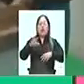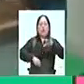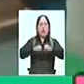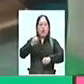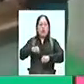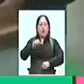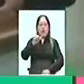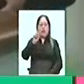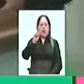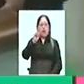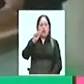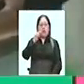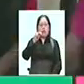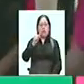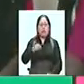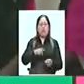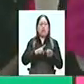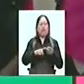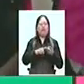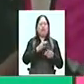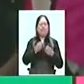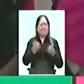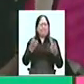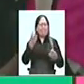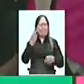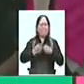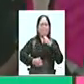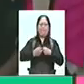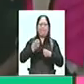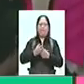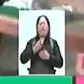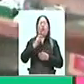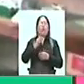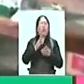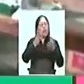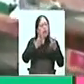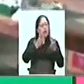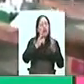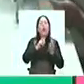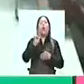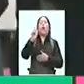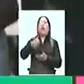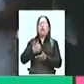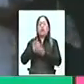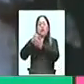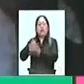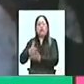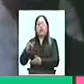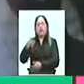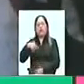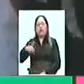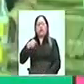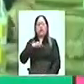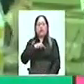momento, fue rebasada, digamos, con la cantidad de problemas que se presentaron, pero ayudó luego a agilizar los